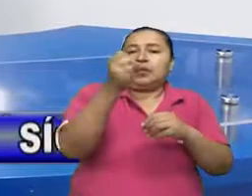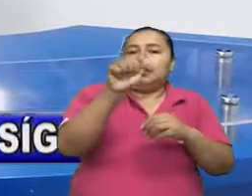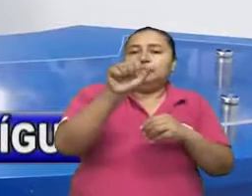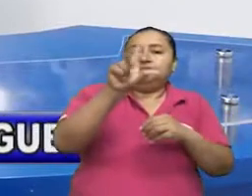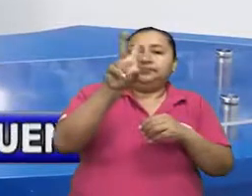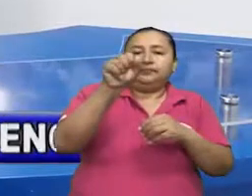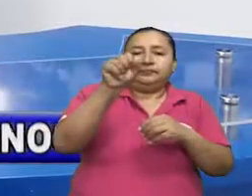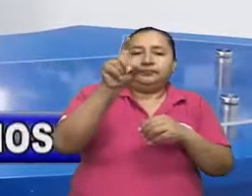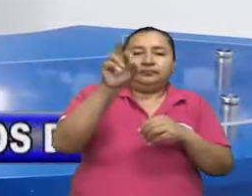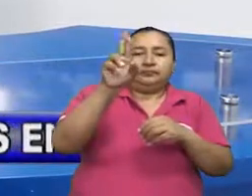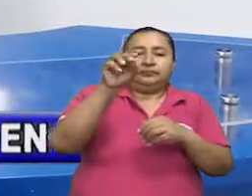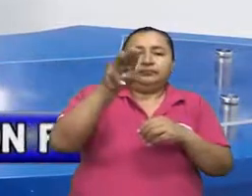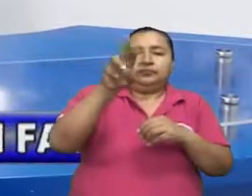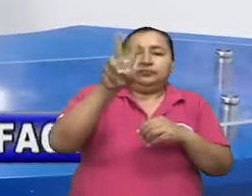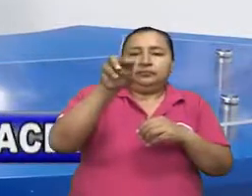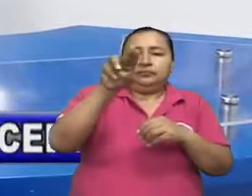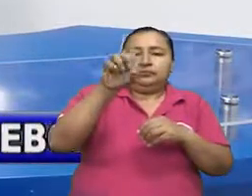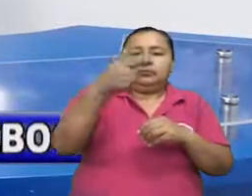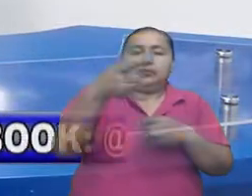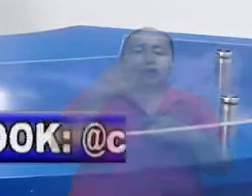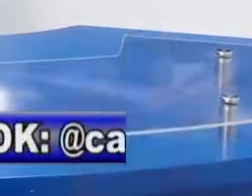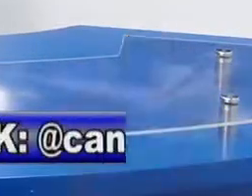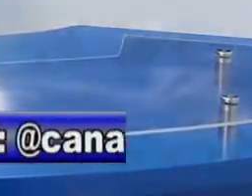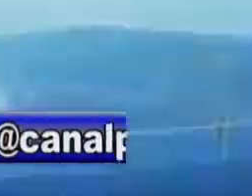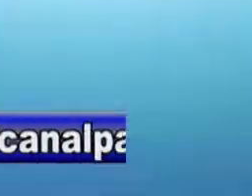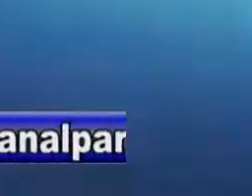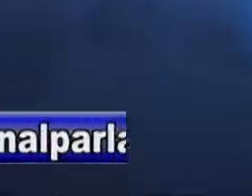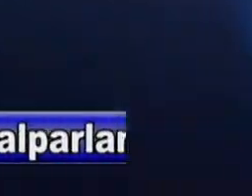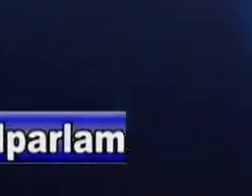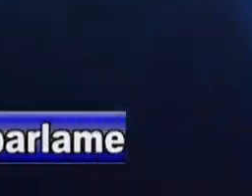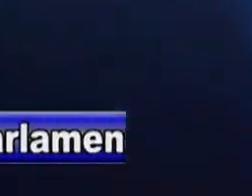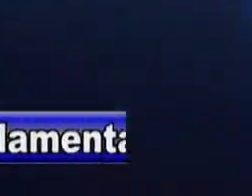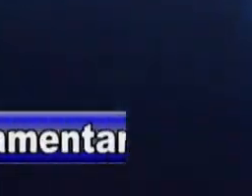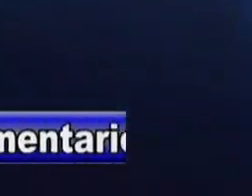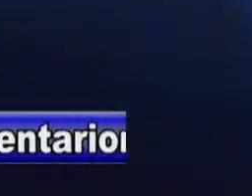Vanegas. Miguel Carranza Mena con más detalles.